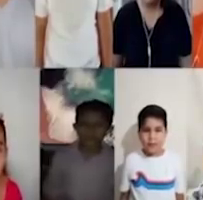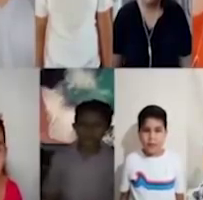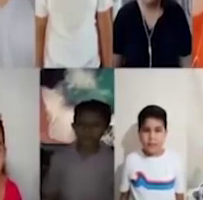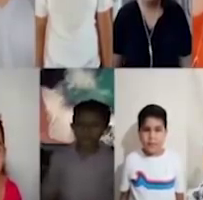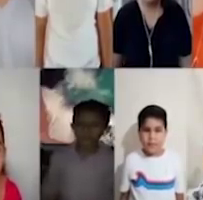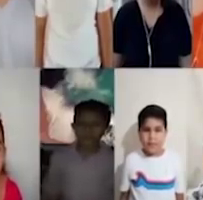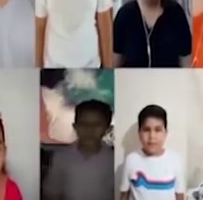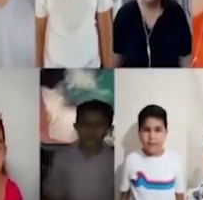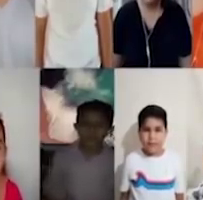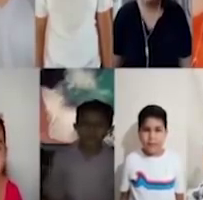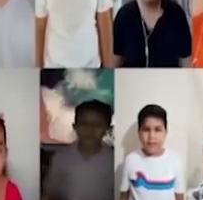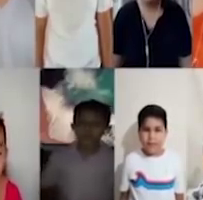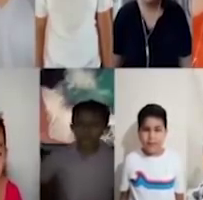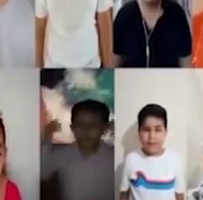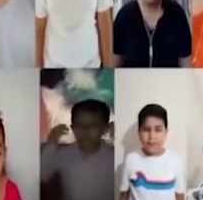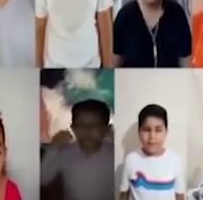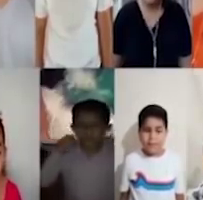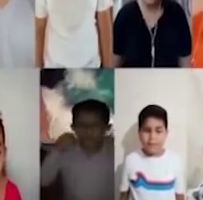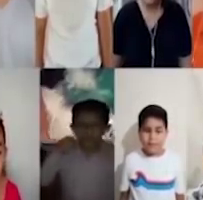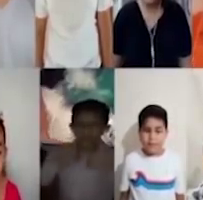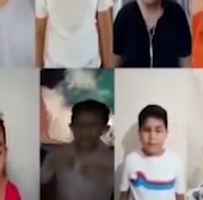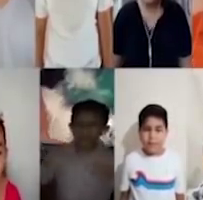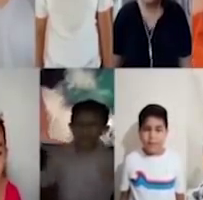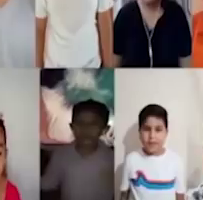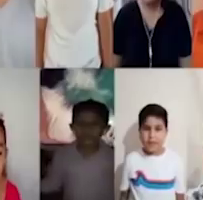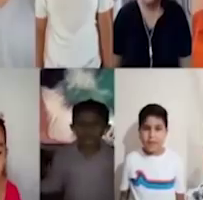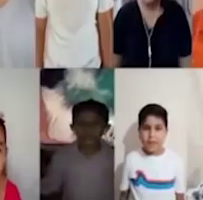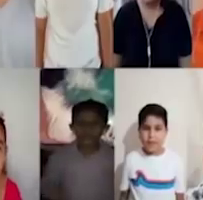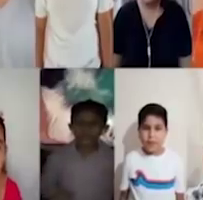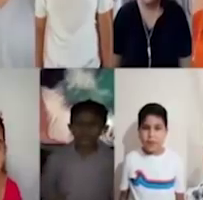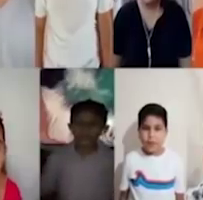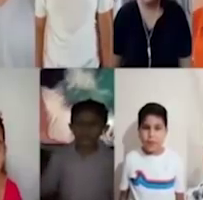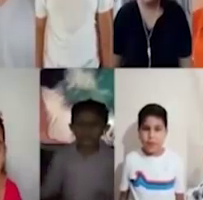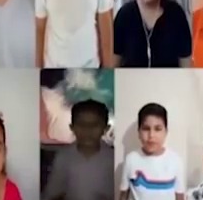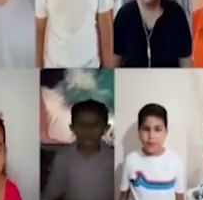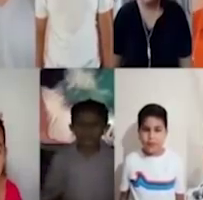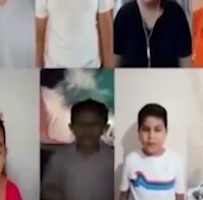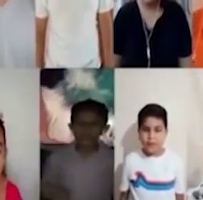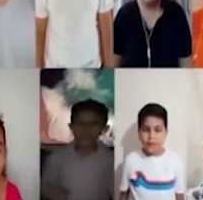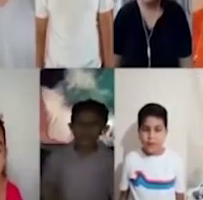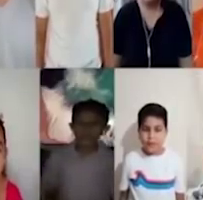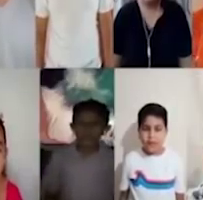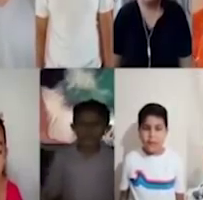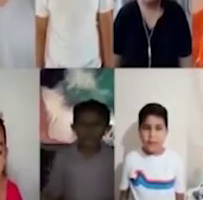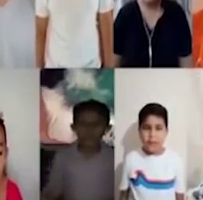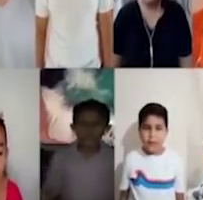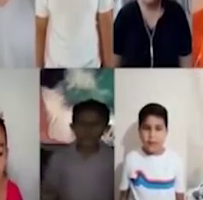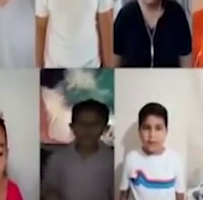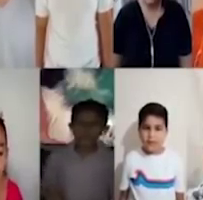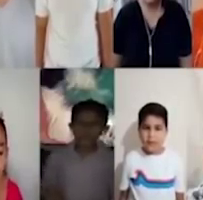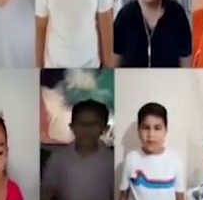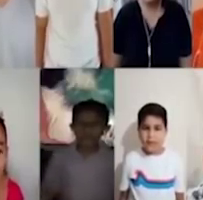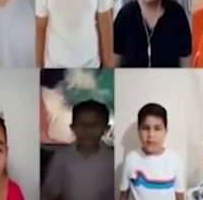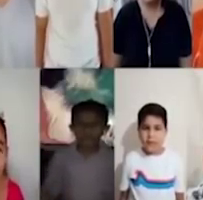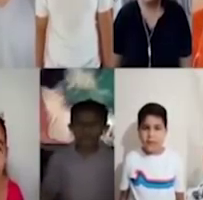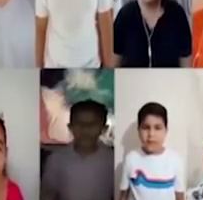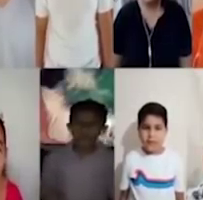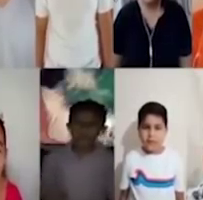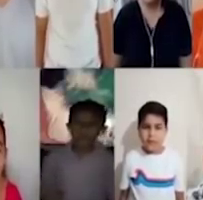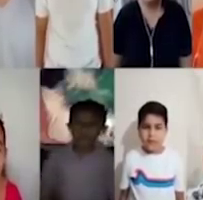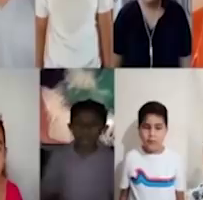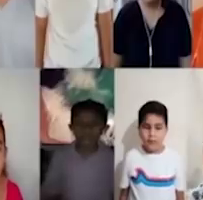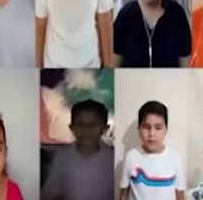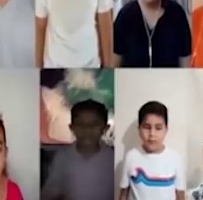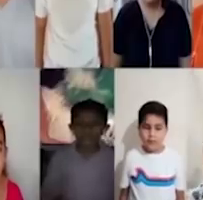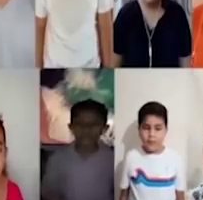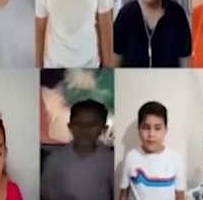blancas ondas su carita podía blanquear. La negrita cucurumbe a la